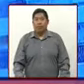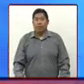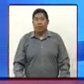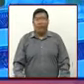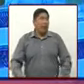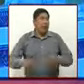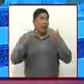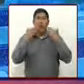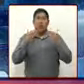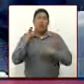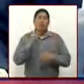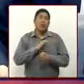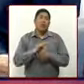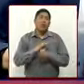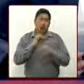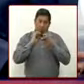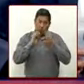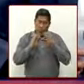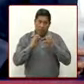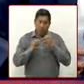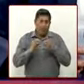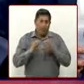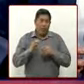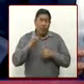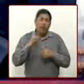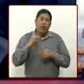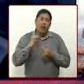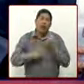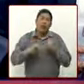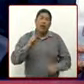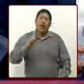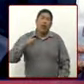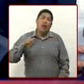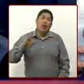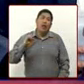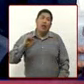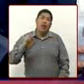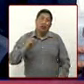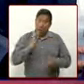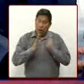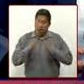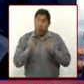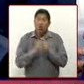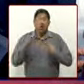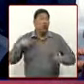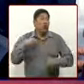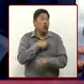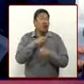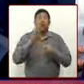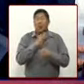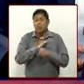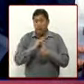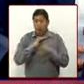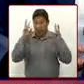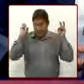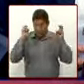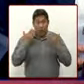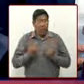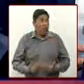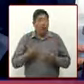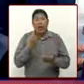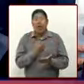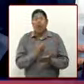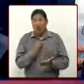Gracias. Muchísimas gracias, viceministra de Comunicación, Gabriela Halcón, ha conversado con nosotros, la viceministra, sobre el tema del momento,